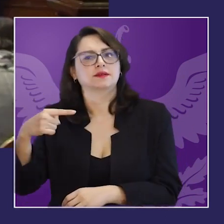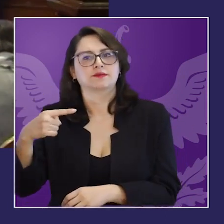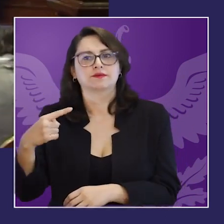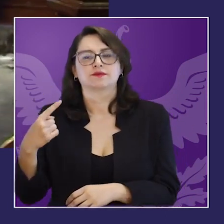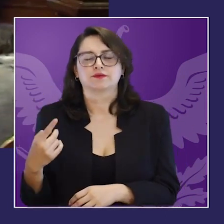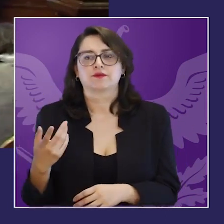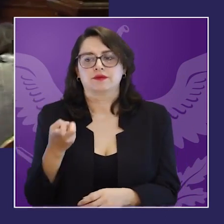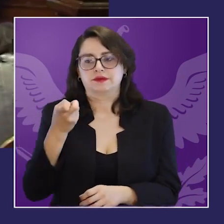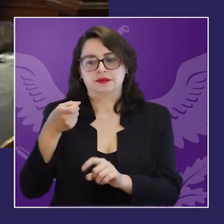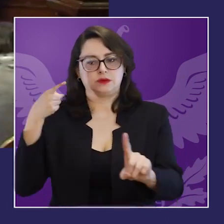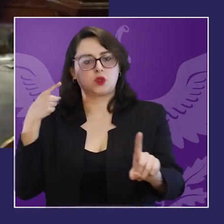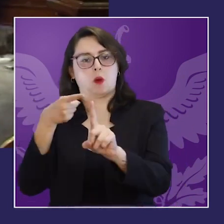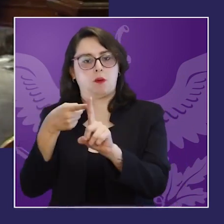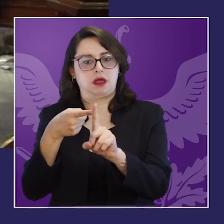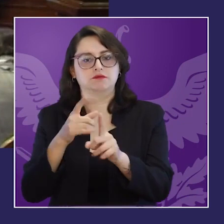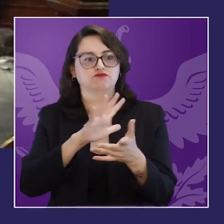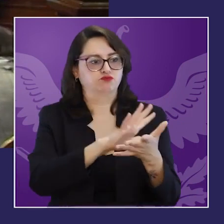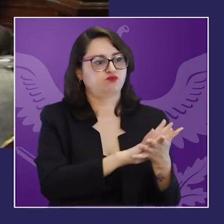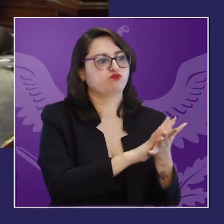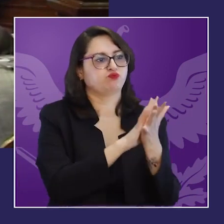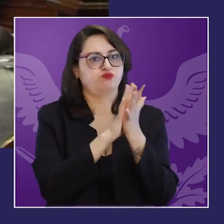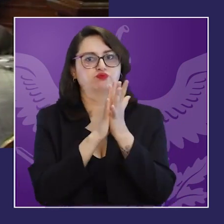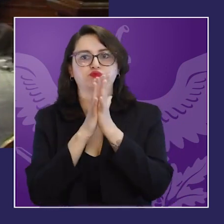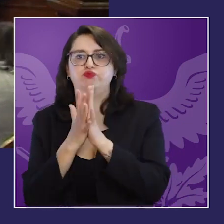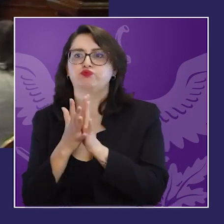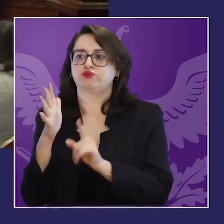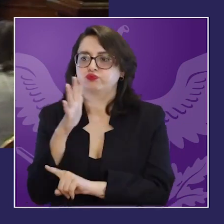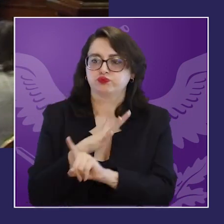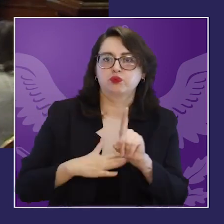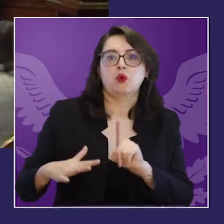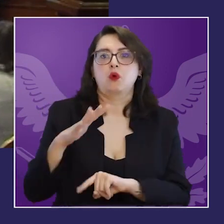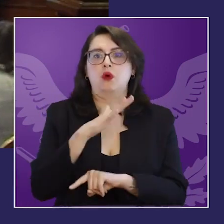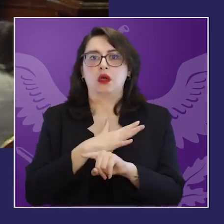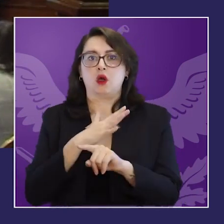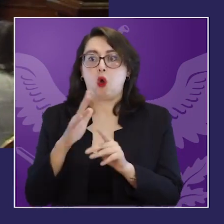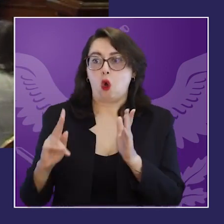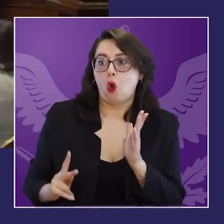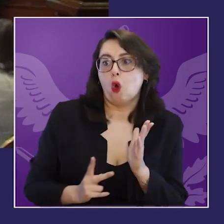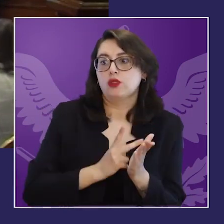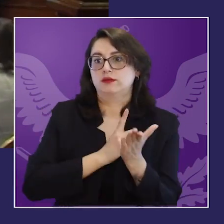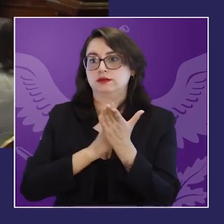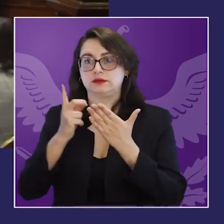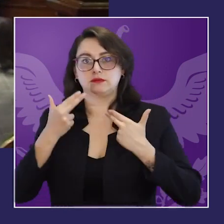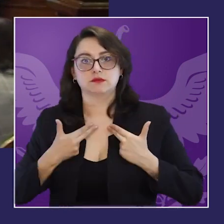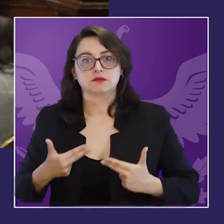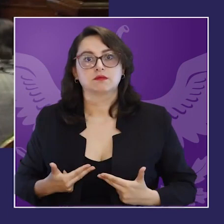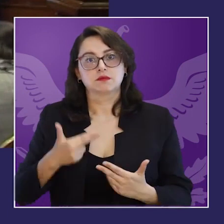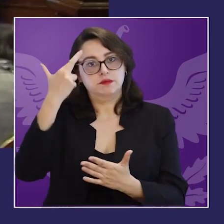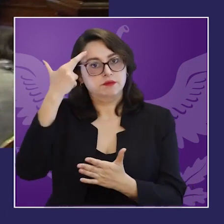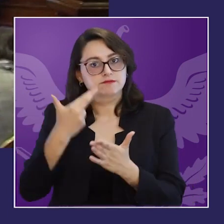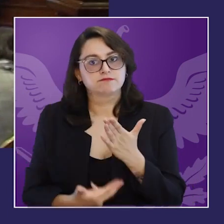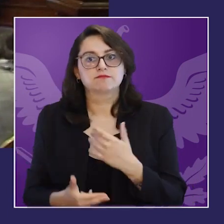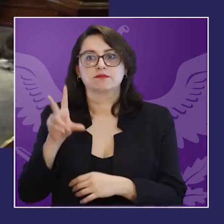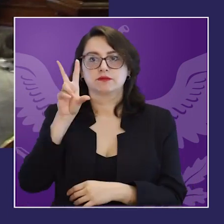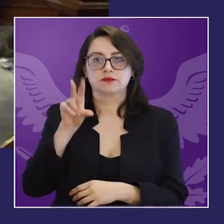son relevantes para justamente conseguir ese objetivo de transformar la situación y de que no